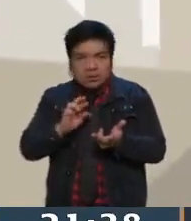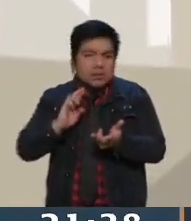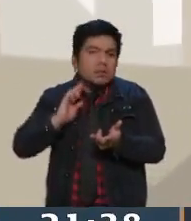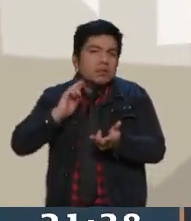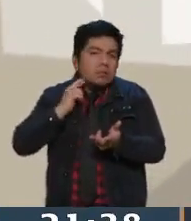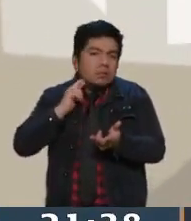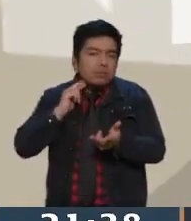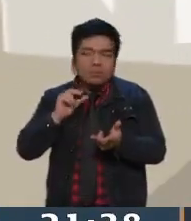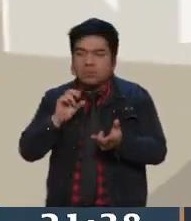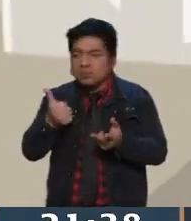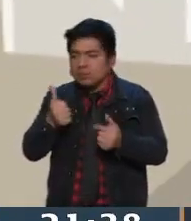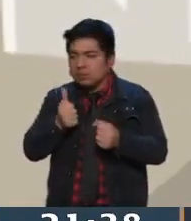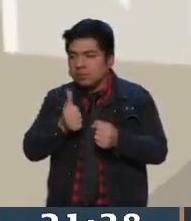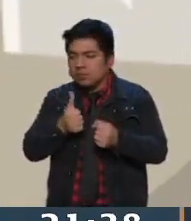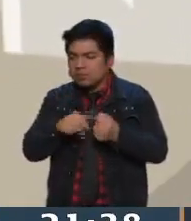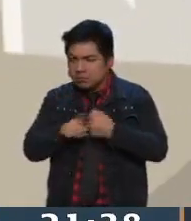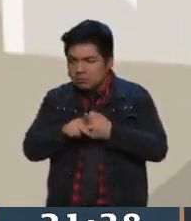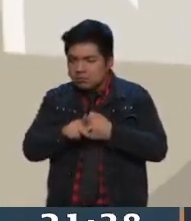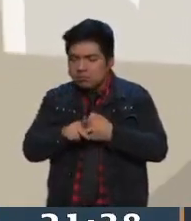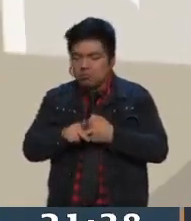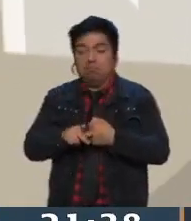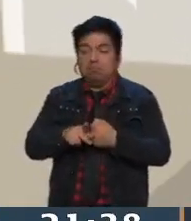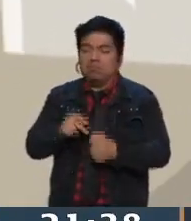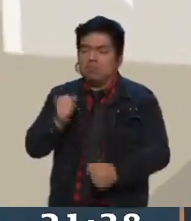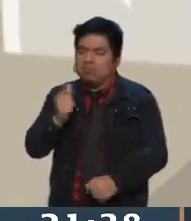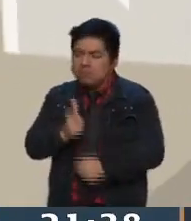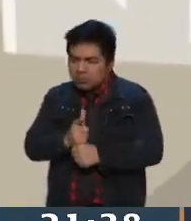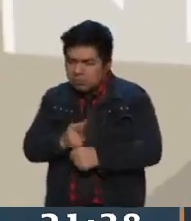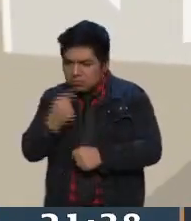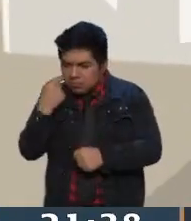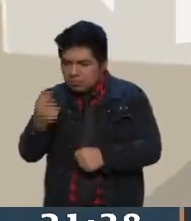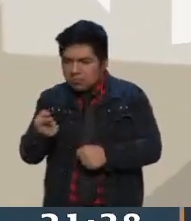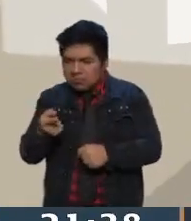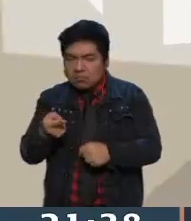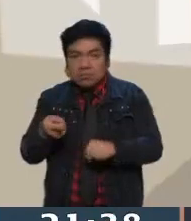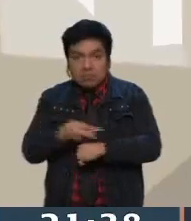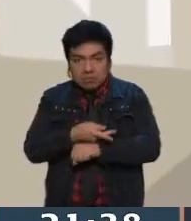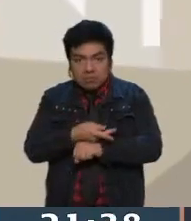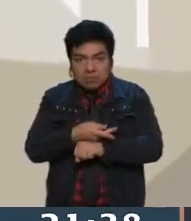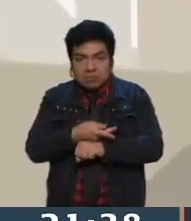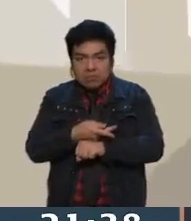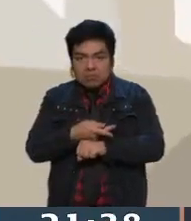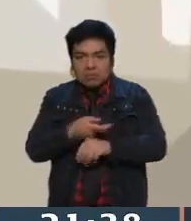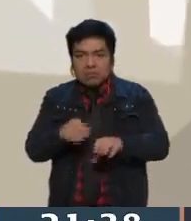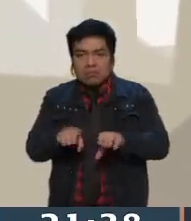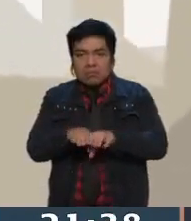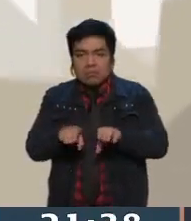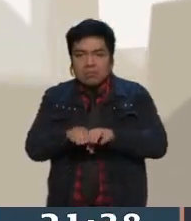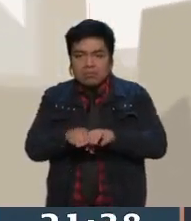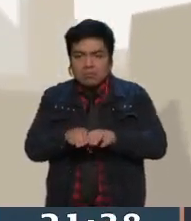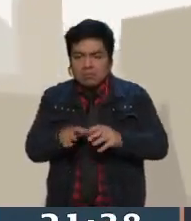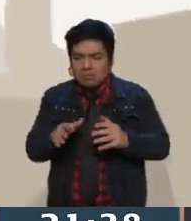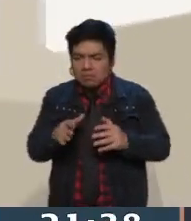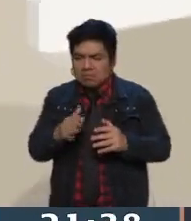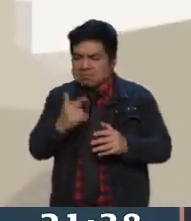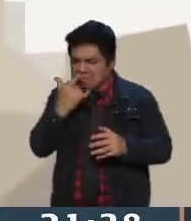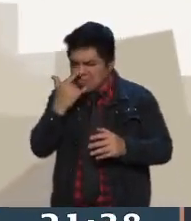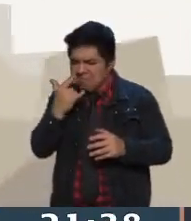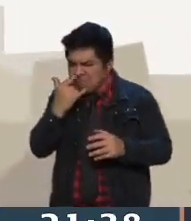del extranjero. Entonces nos dimos cuenta que lo que ocurrió fue un asunto bastante